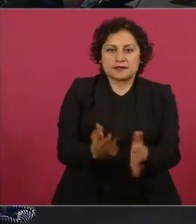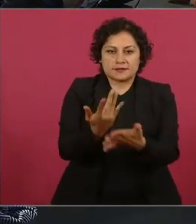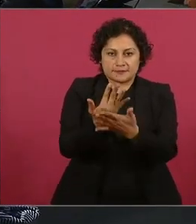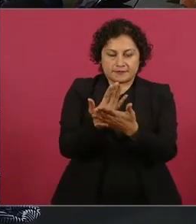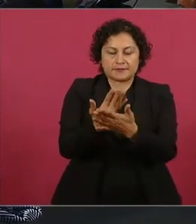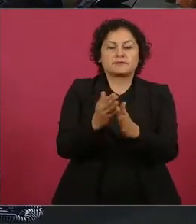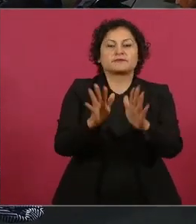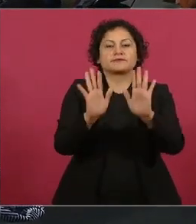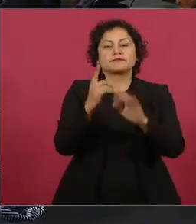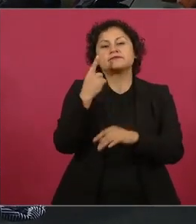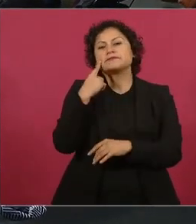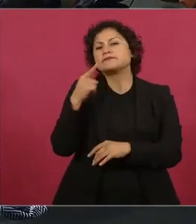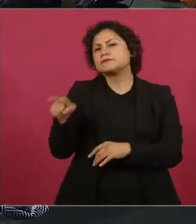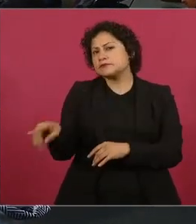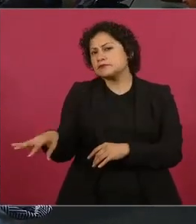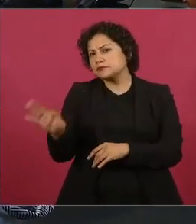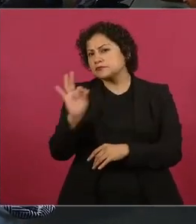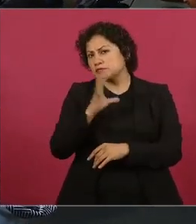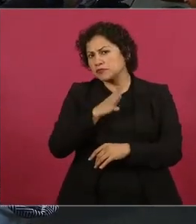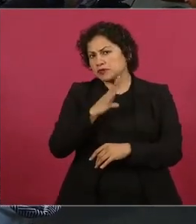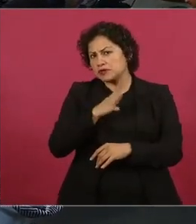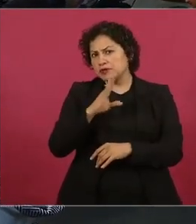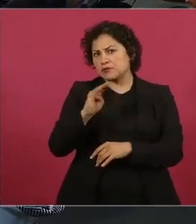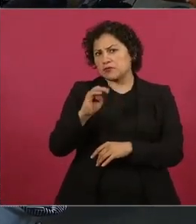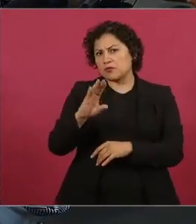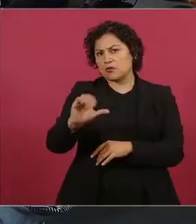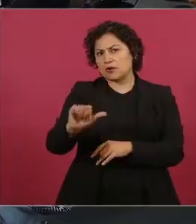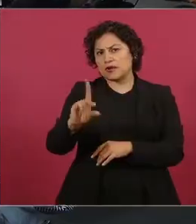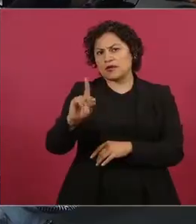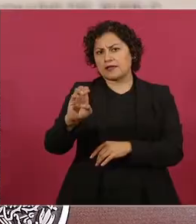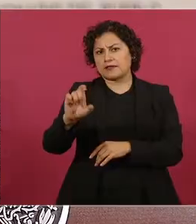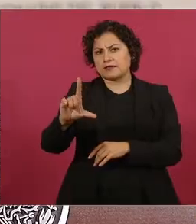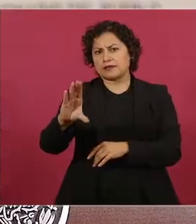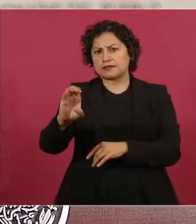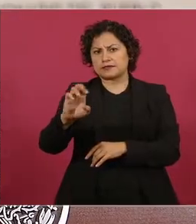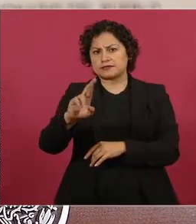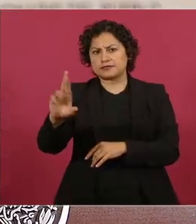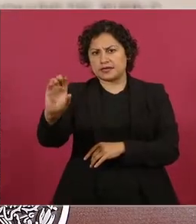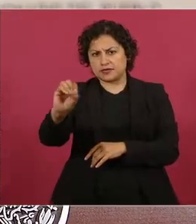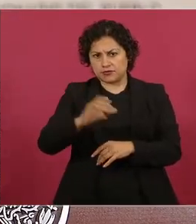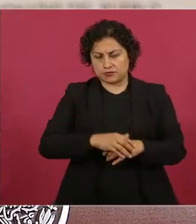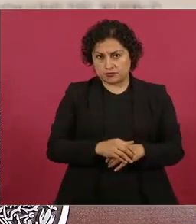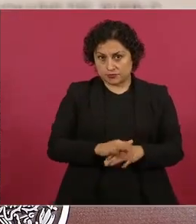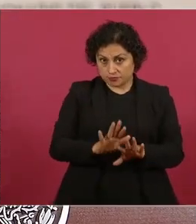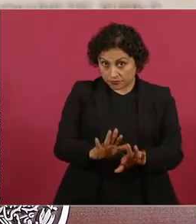a ver si tienes Boca del Cerro. Estamos ahora